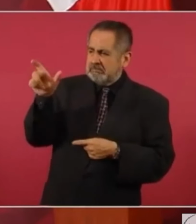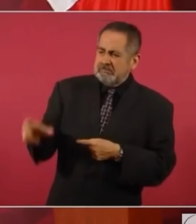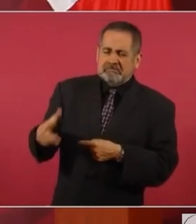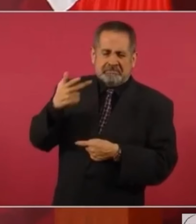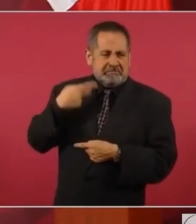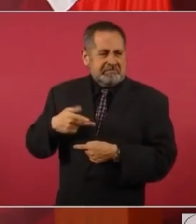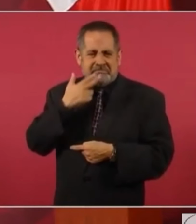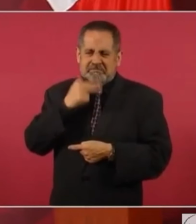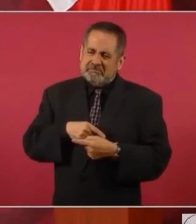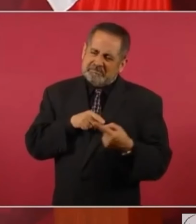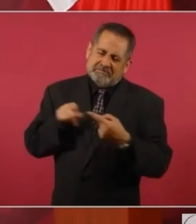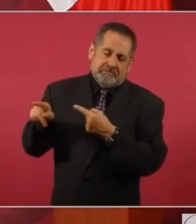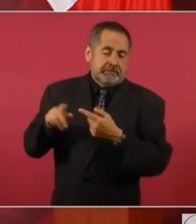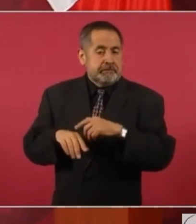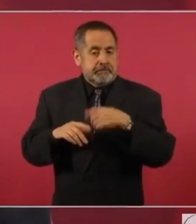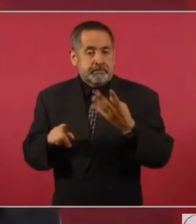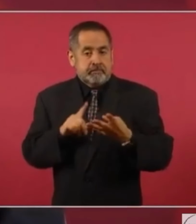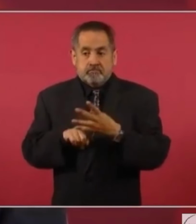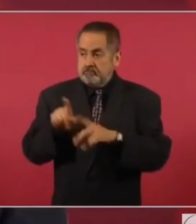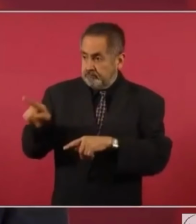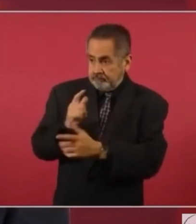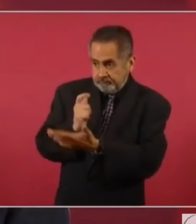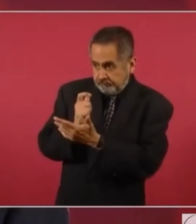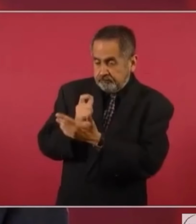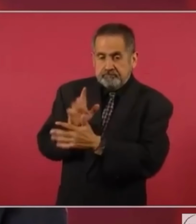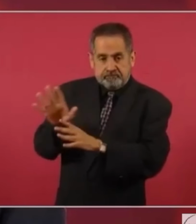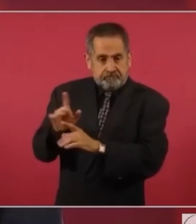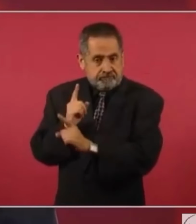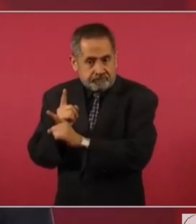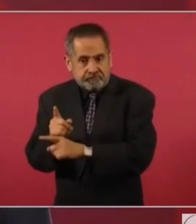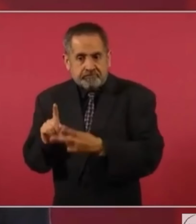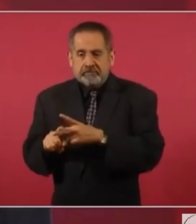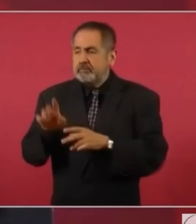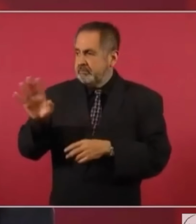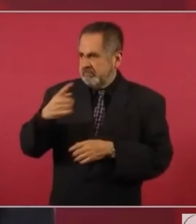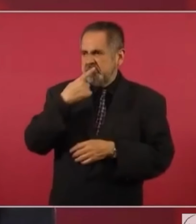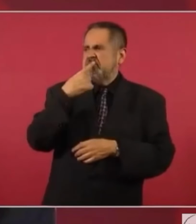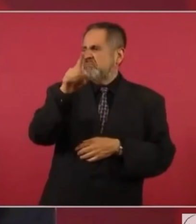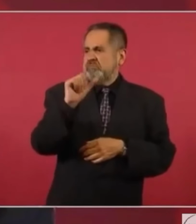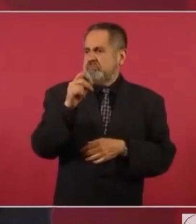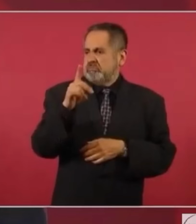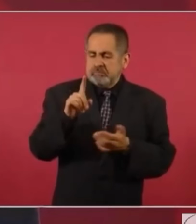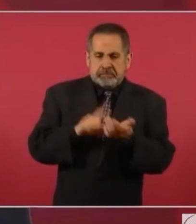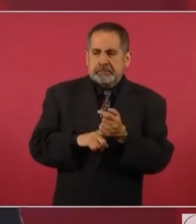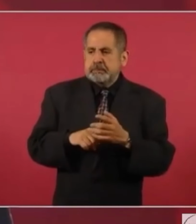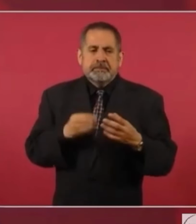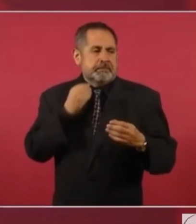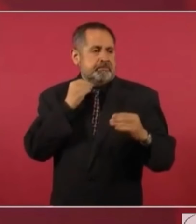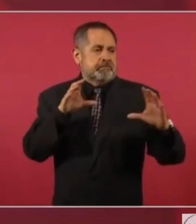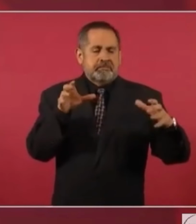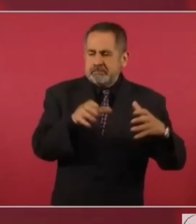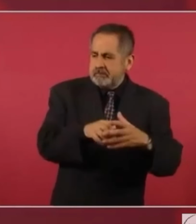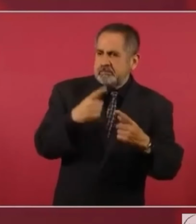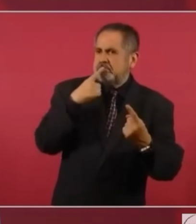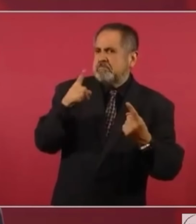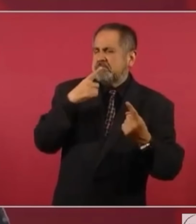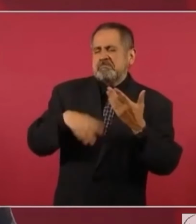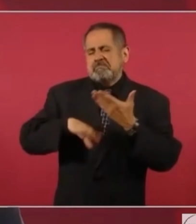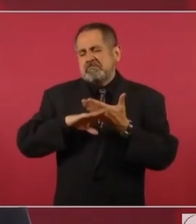de Ahí pasamos a la amedrentamiento la solicitudes de Amparo contra California y el amago de abogado de denuncias penales